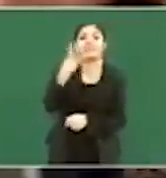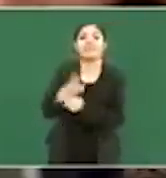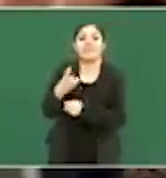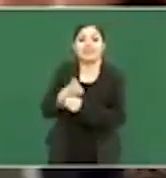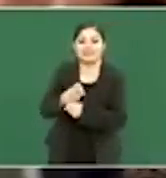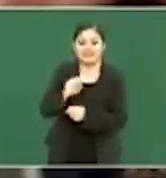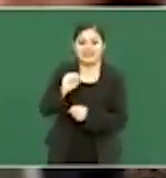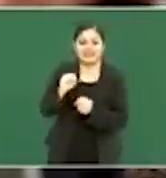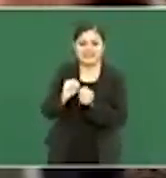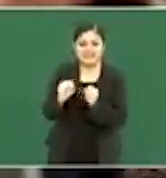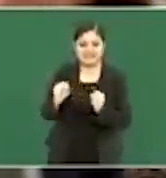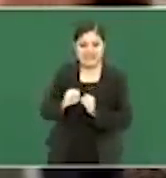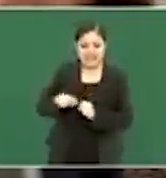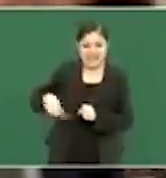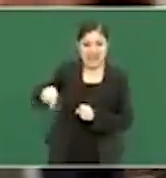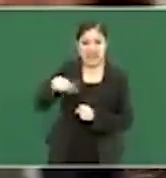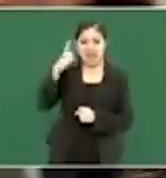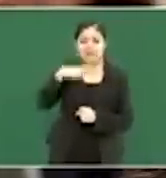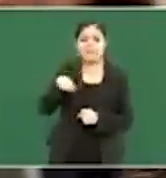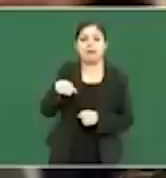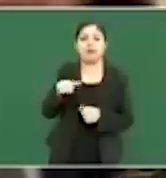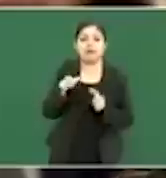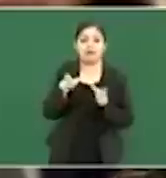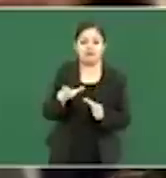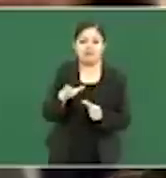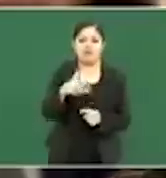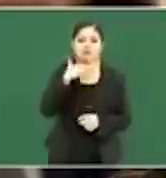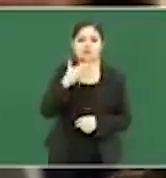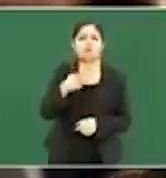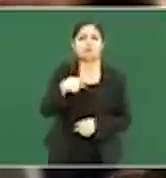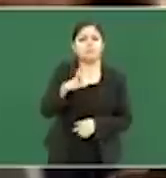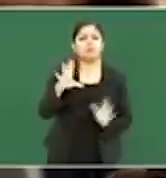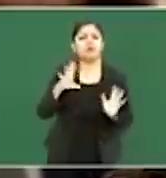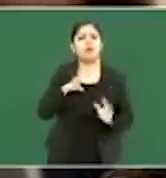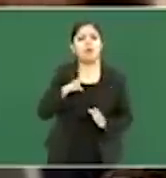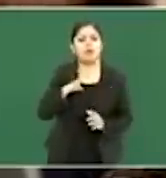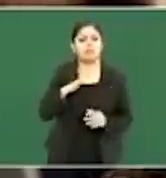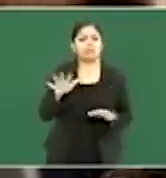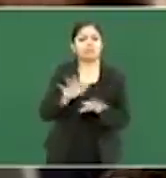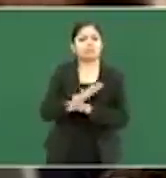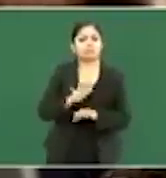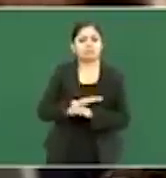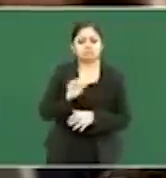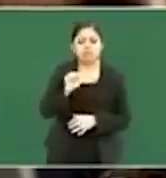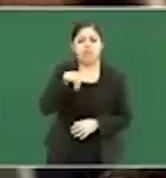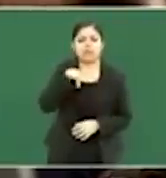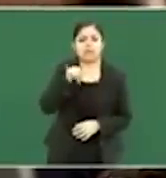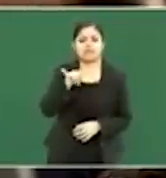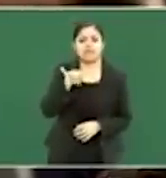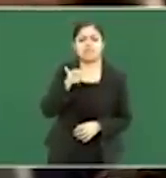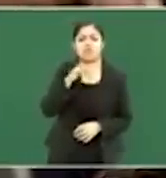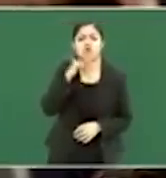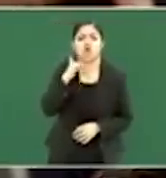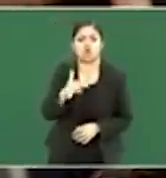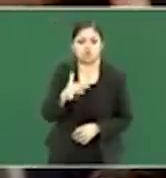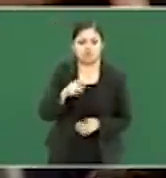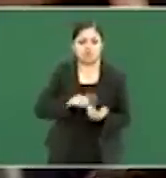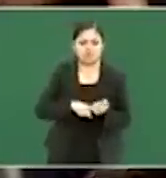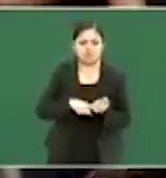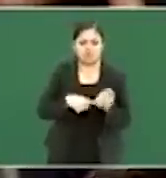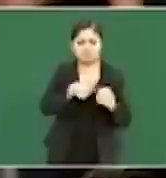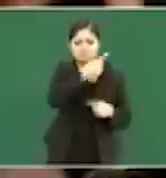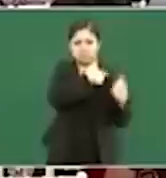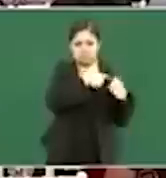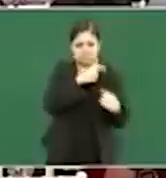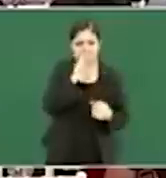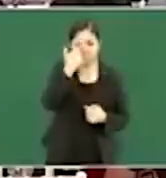de la corrupción, sobre todo cuando ya existe, gracias a la reforma anticorrupción que se implementó hace unos años,